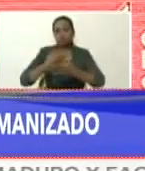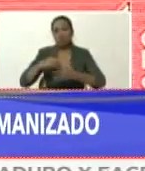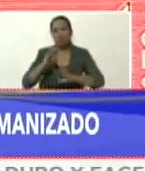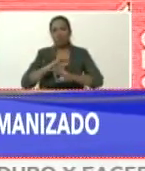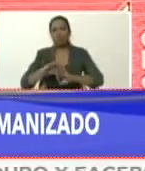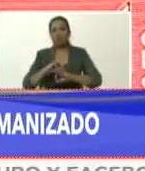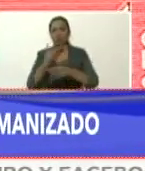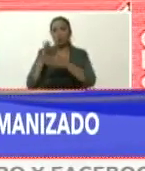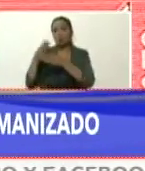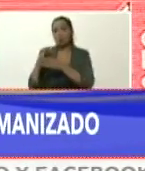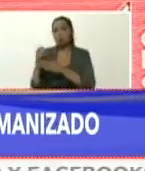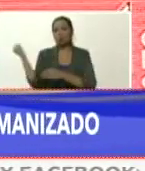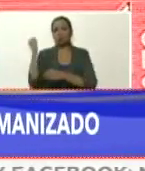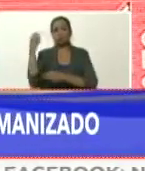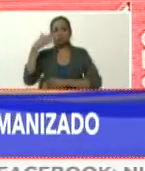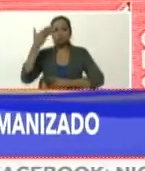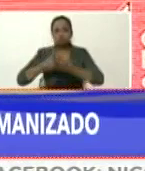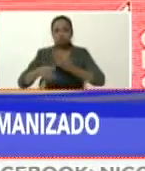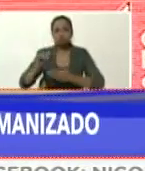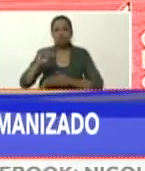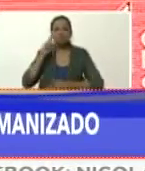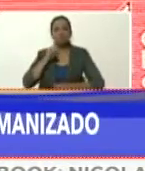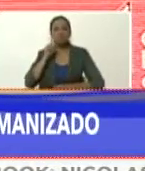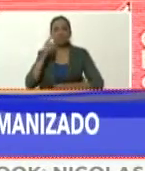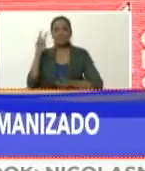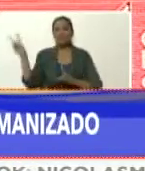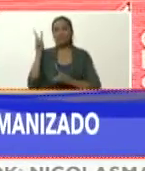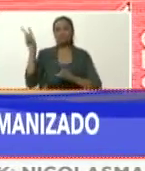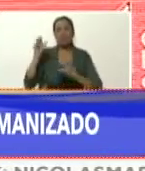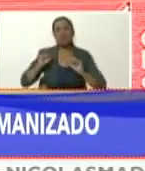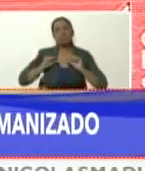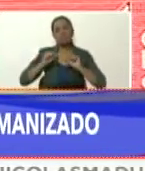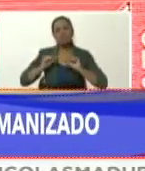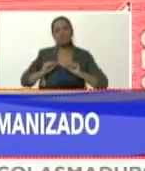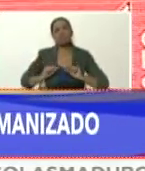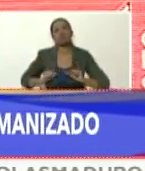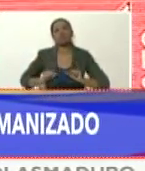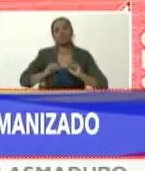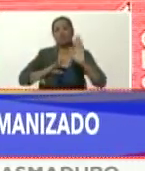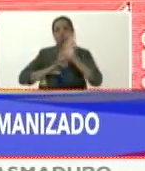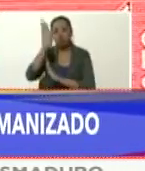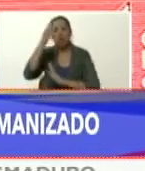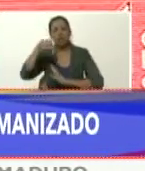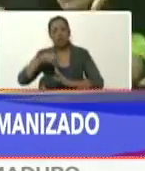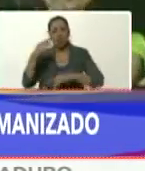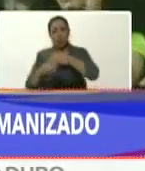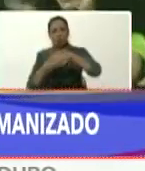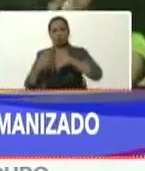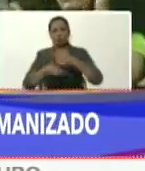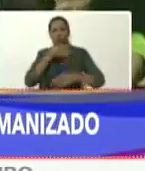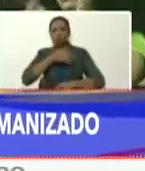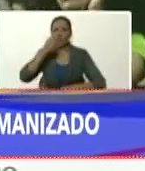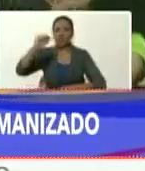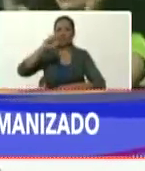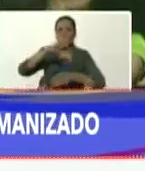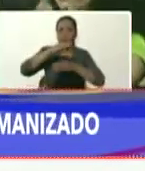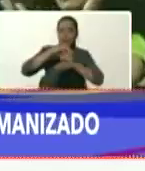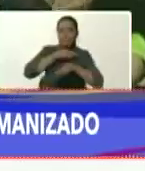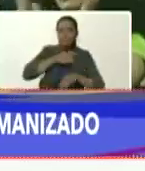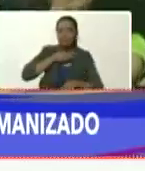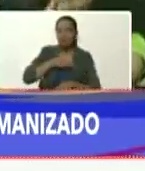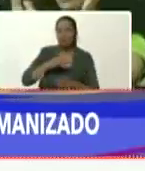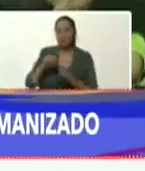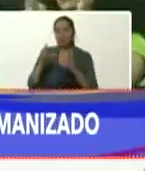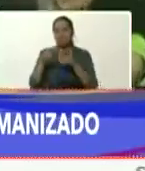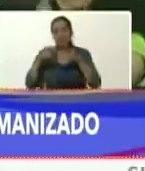los recojan. Y así mientan, Venezuela va a seguir avanzando en su revolución socialista, en sus misiones, grandes